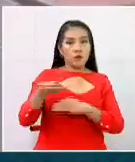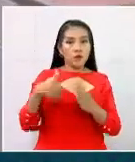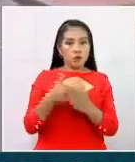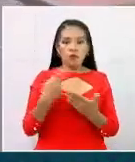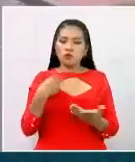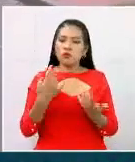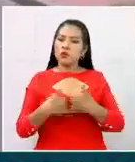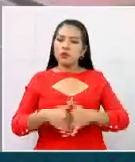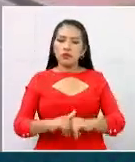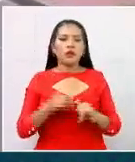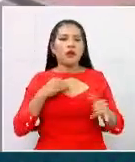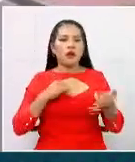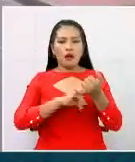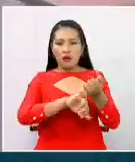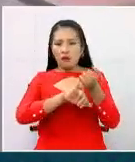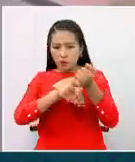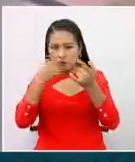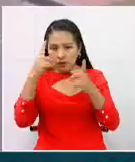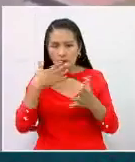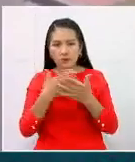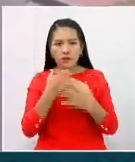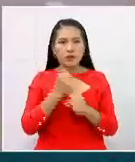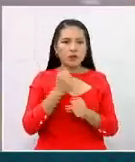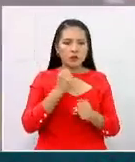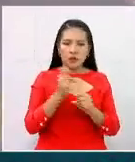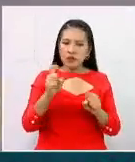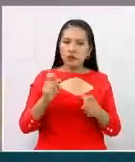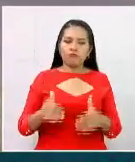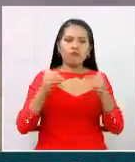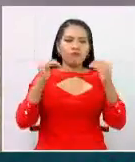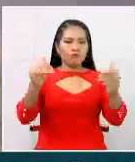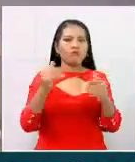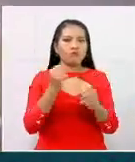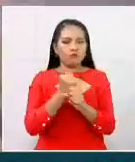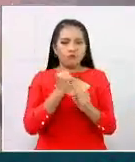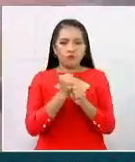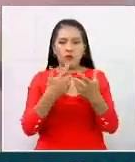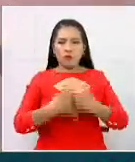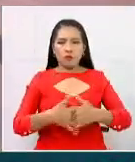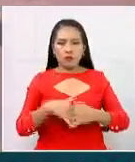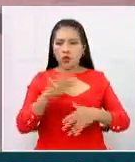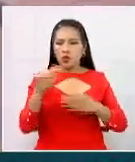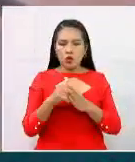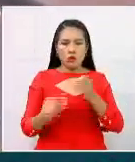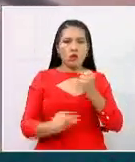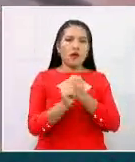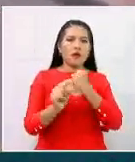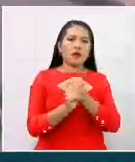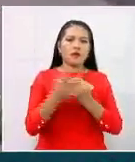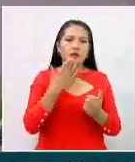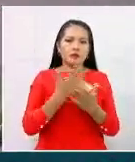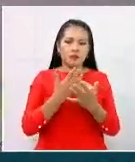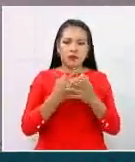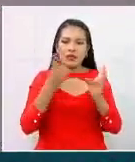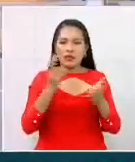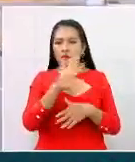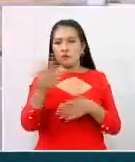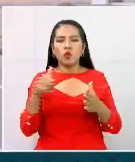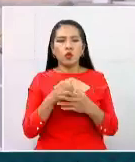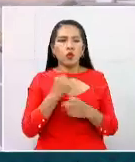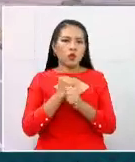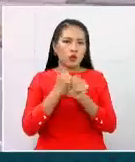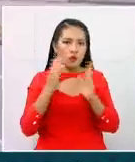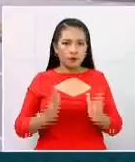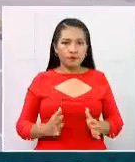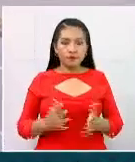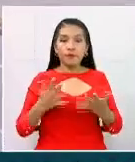apostando por el trabajo, por la generación de empleo, por garantizar la estabilidad laboral de los trabajadores. Para